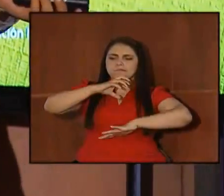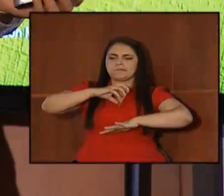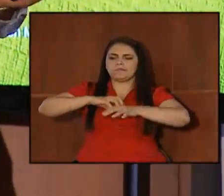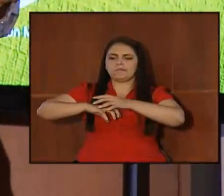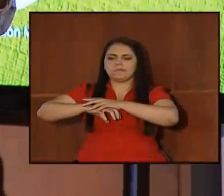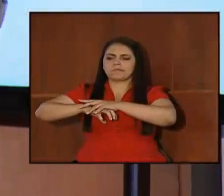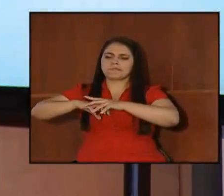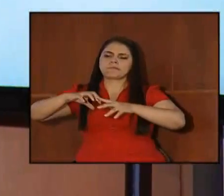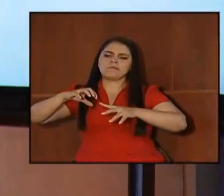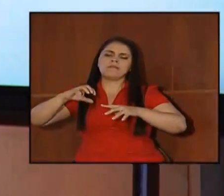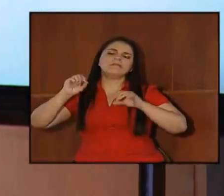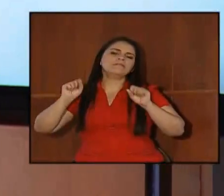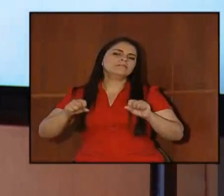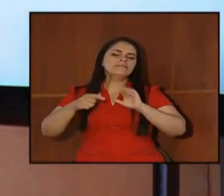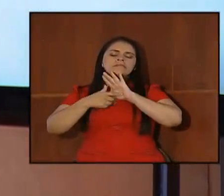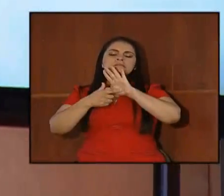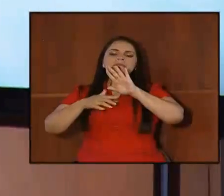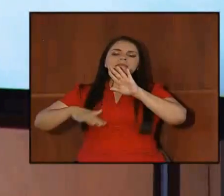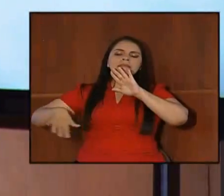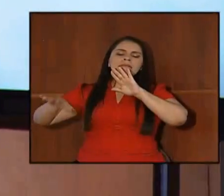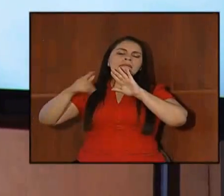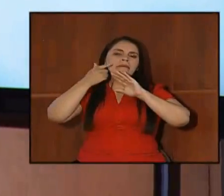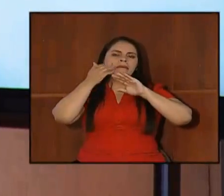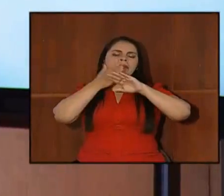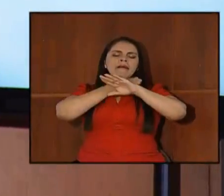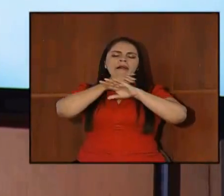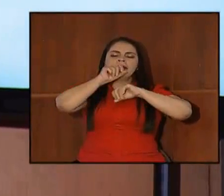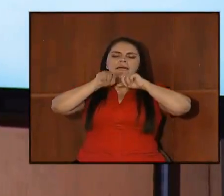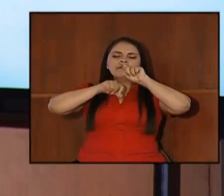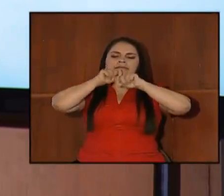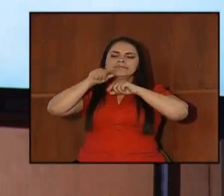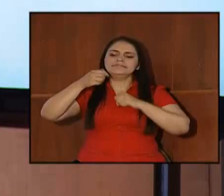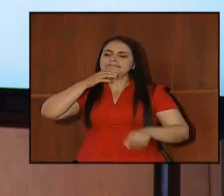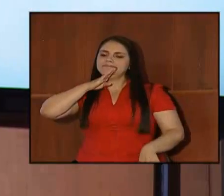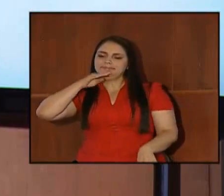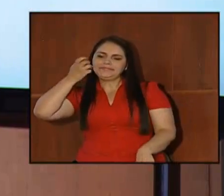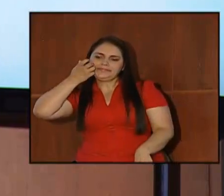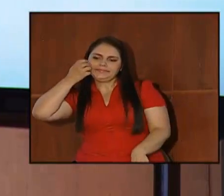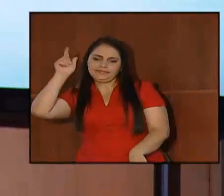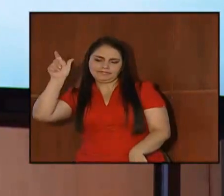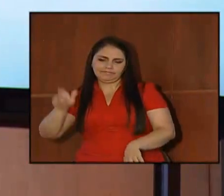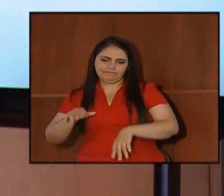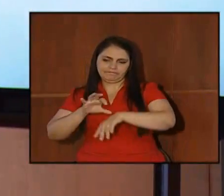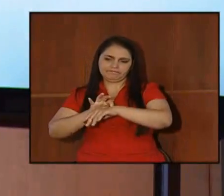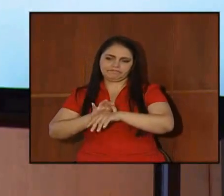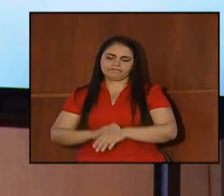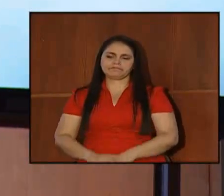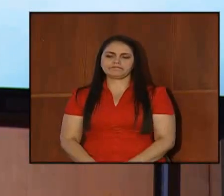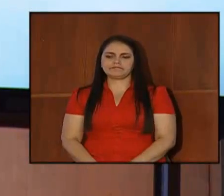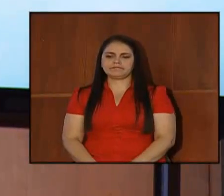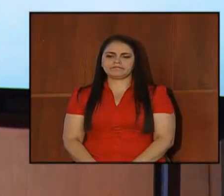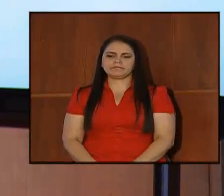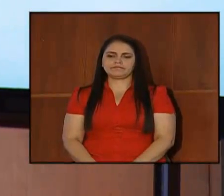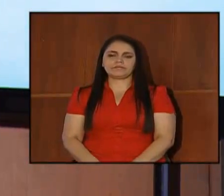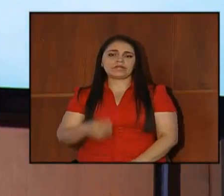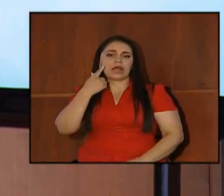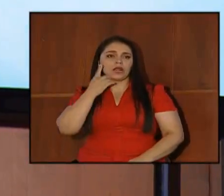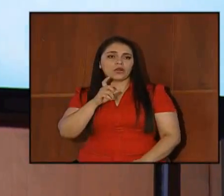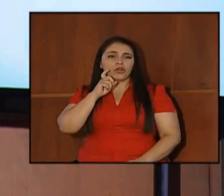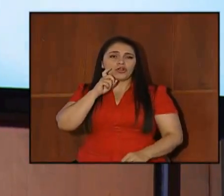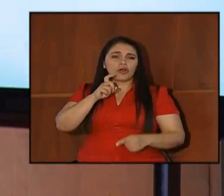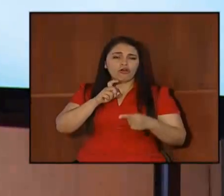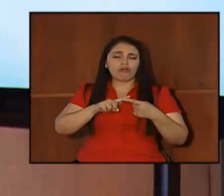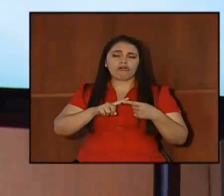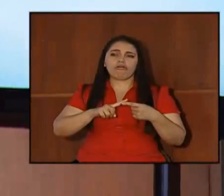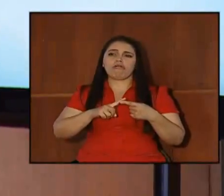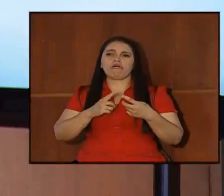por el área vascular, pero ahí sí nos tocaría consultar al médico, ¿cierto? Si hay dolor, si hay edema, si hay coloración roja, si